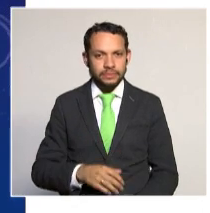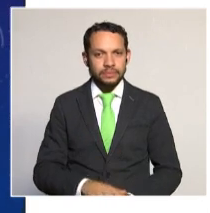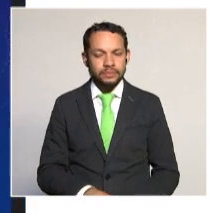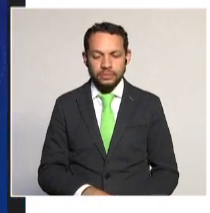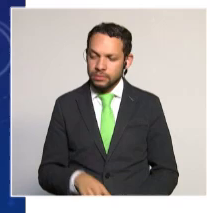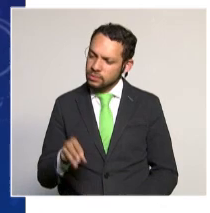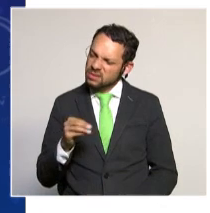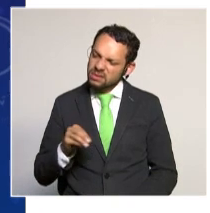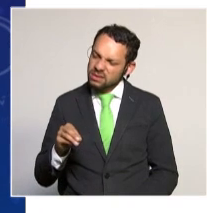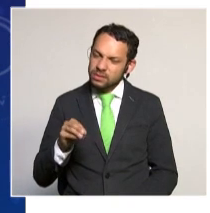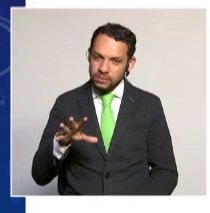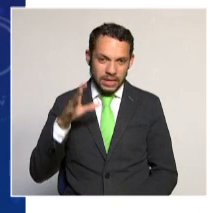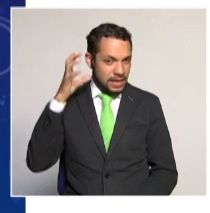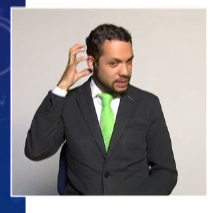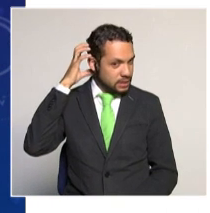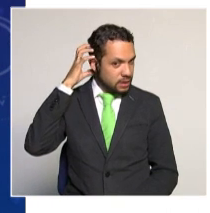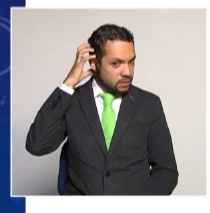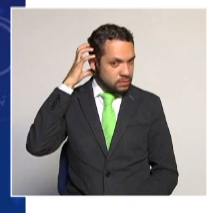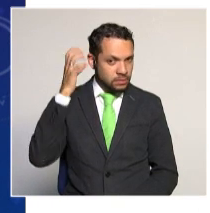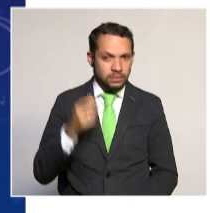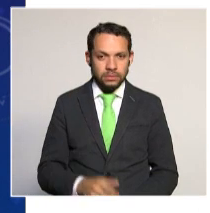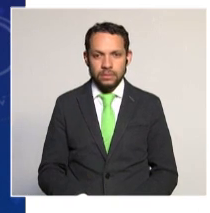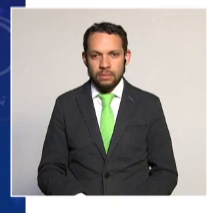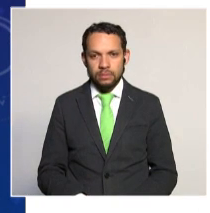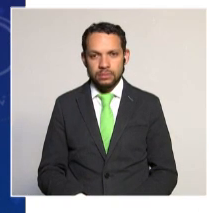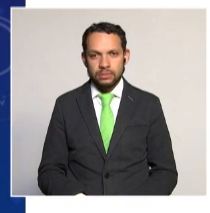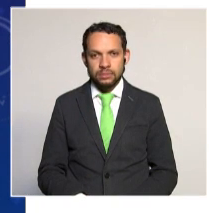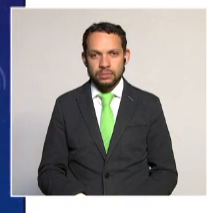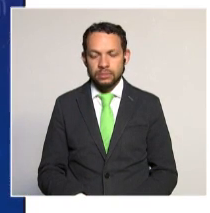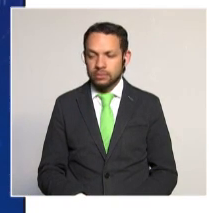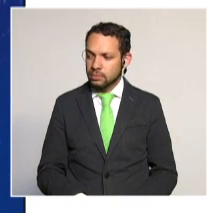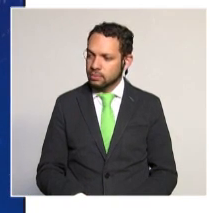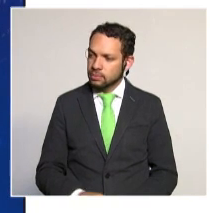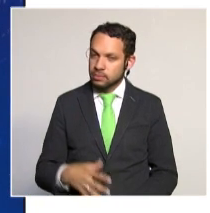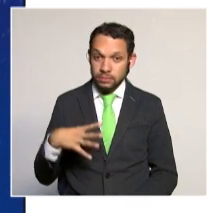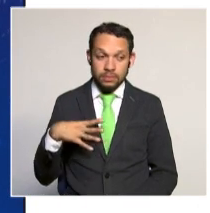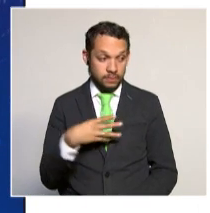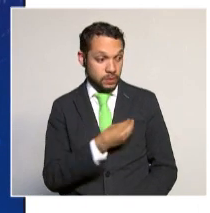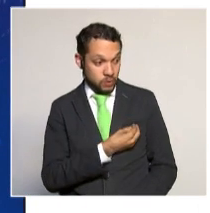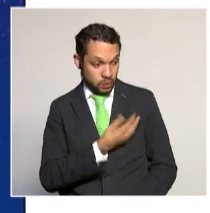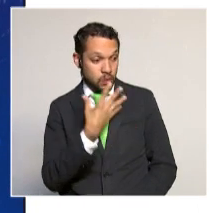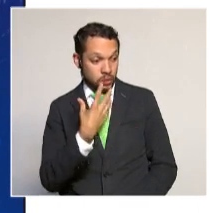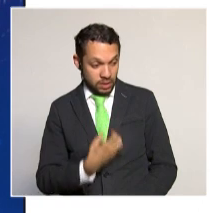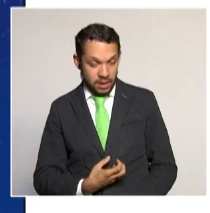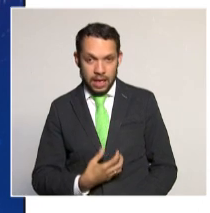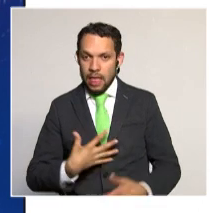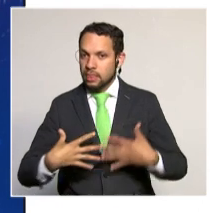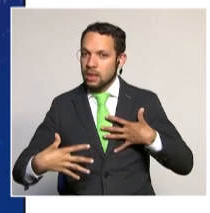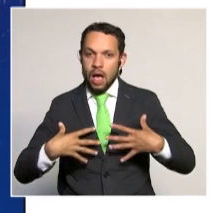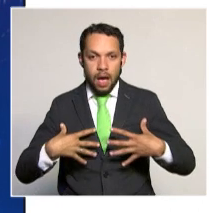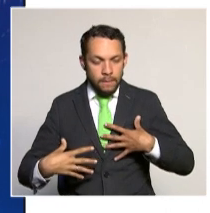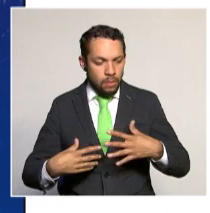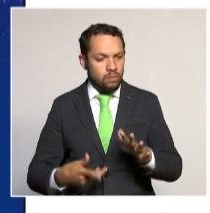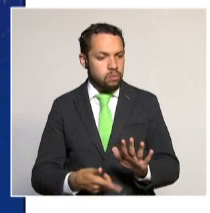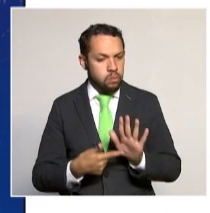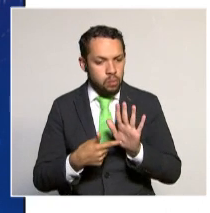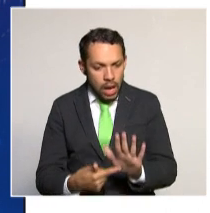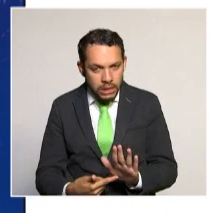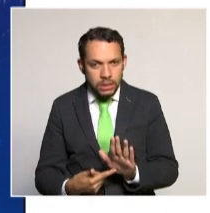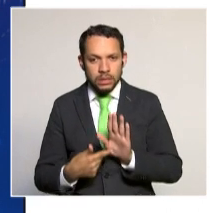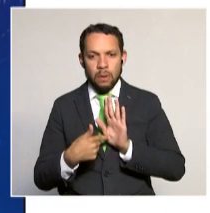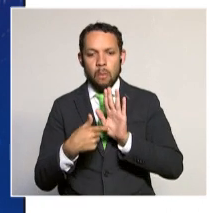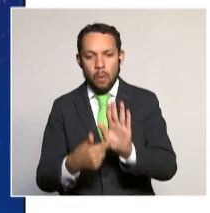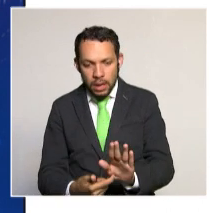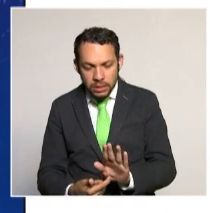Este sector, acá estamos con... Nosotros tratamos de hacer esto supremamente didáctico y queremos que ustedes